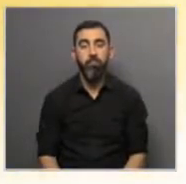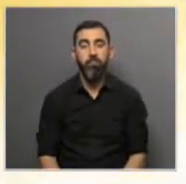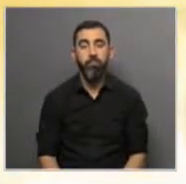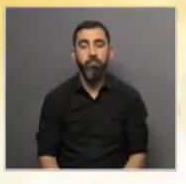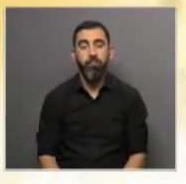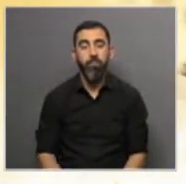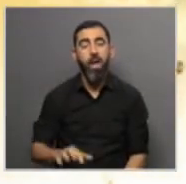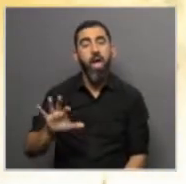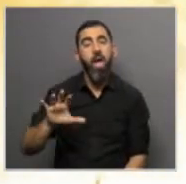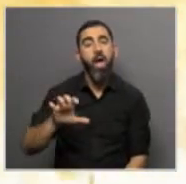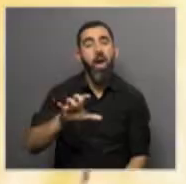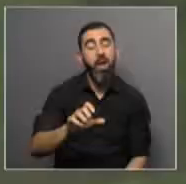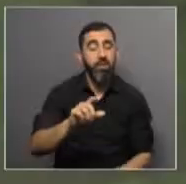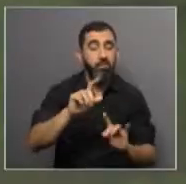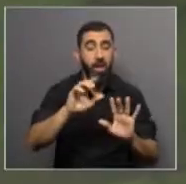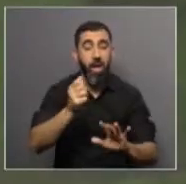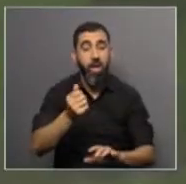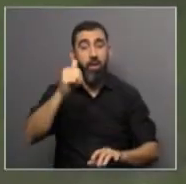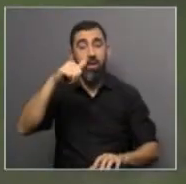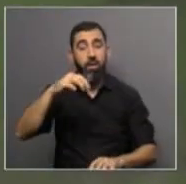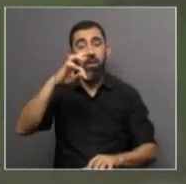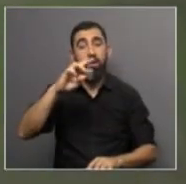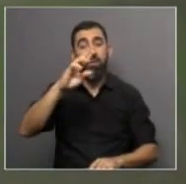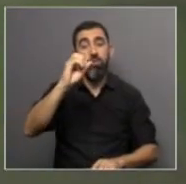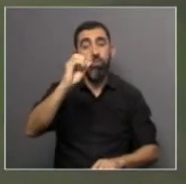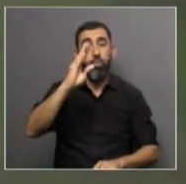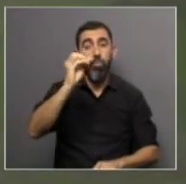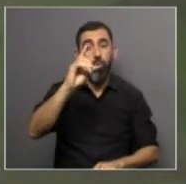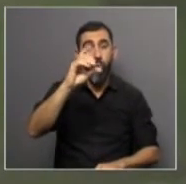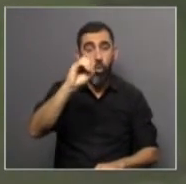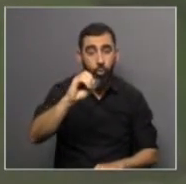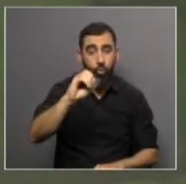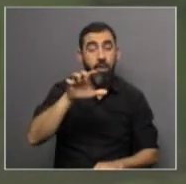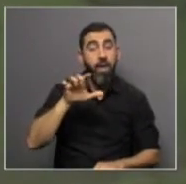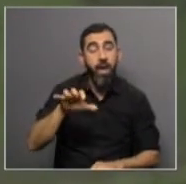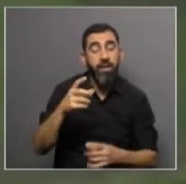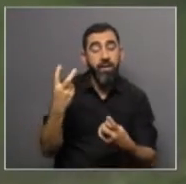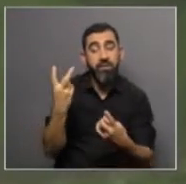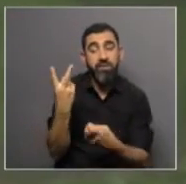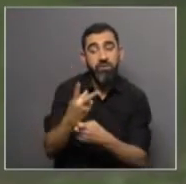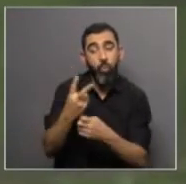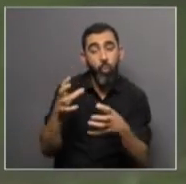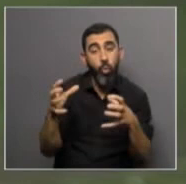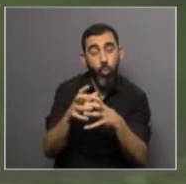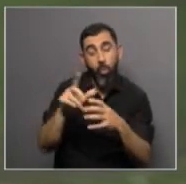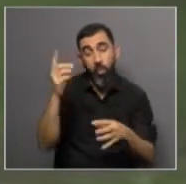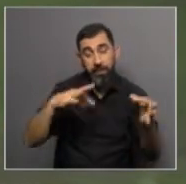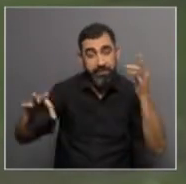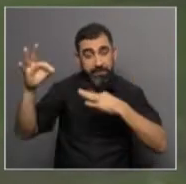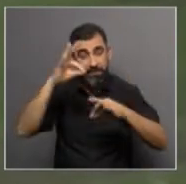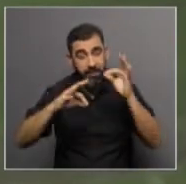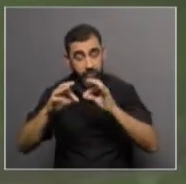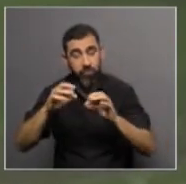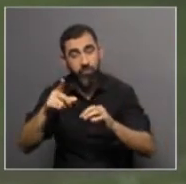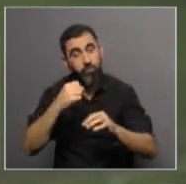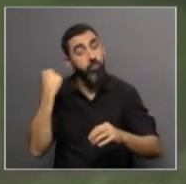Los arácnidos son artrópodos y los arácnidos son el segundo grupo más grande después de los insectos y son